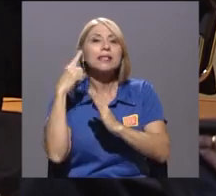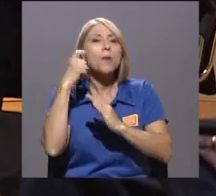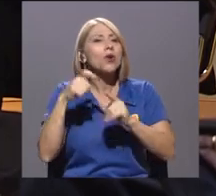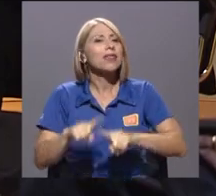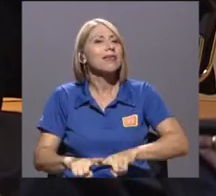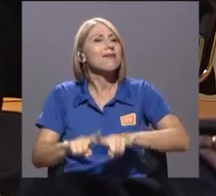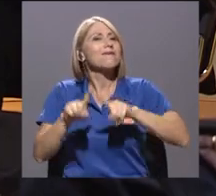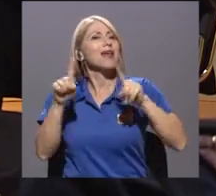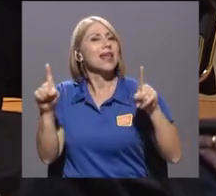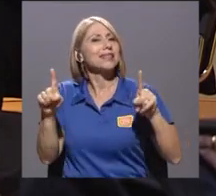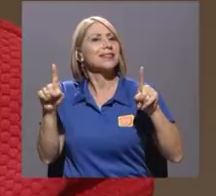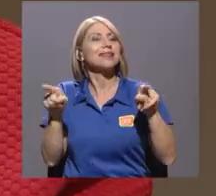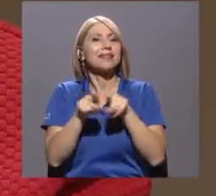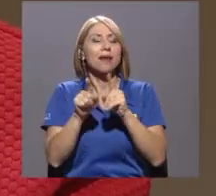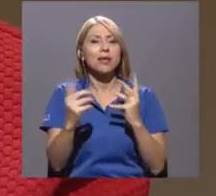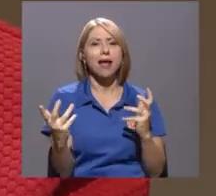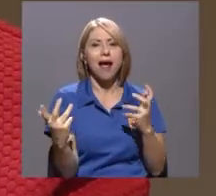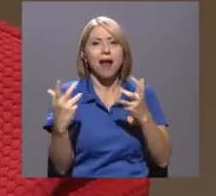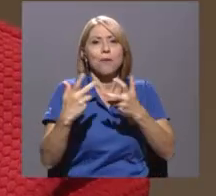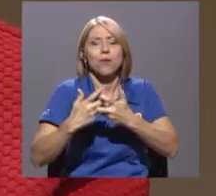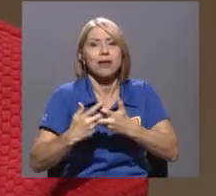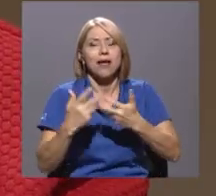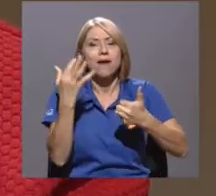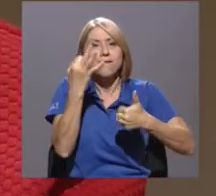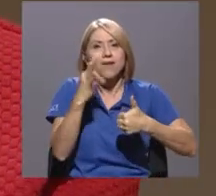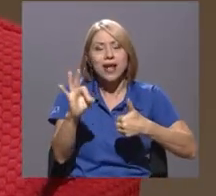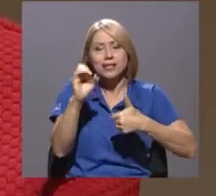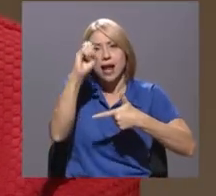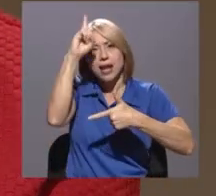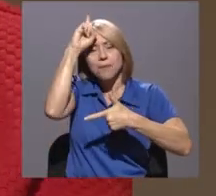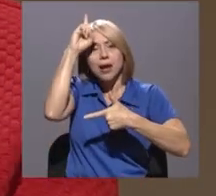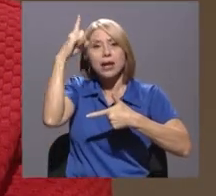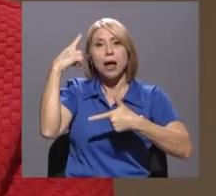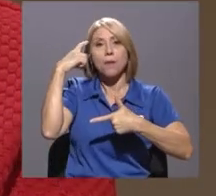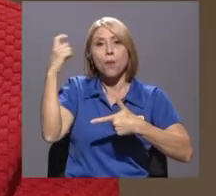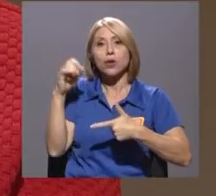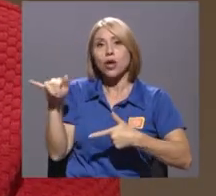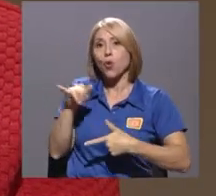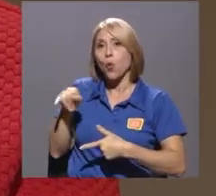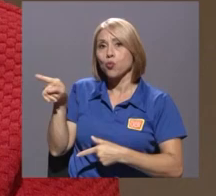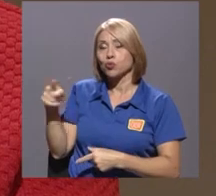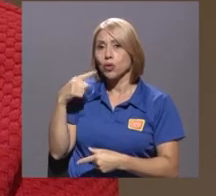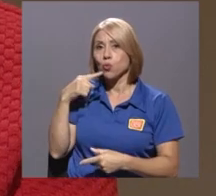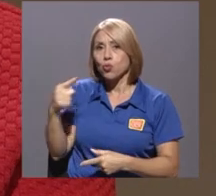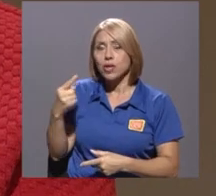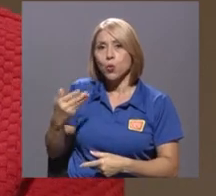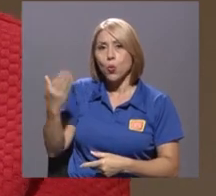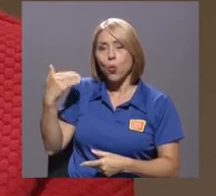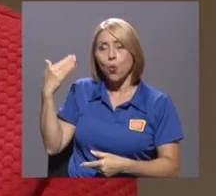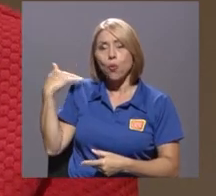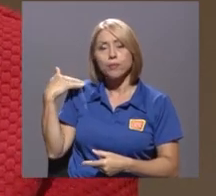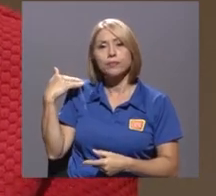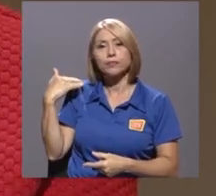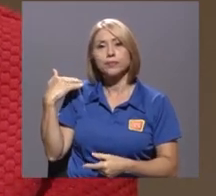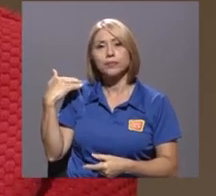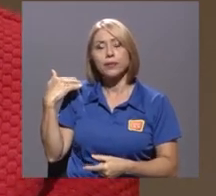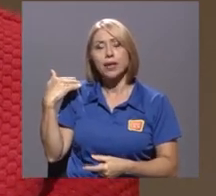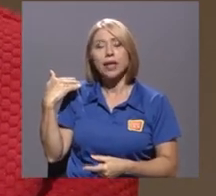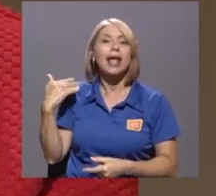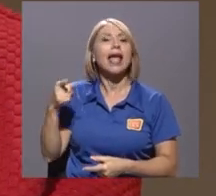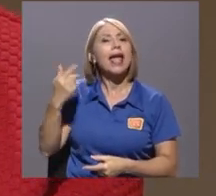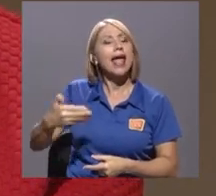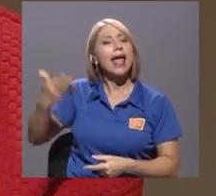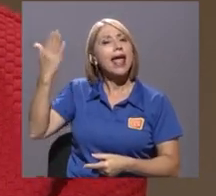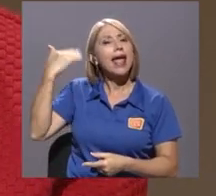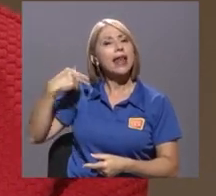francia y alemania porque los tests ahora de comercios de lorin lo que dijo era